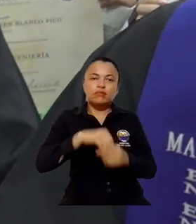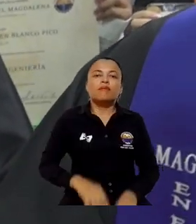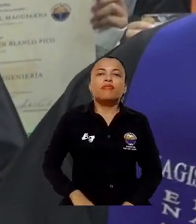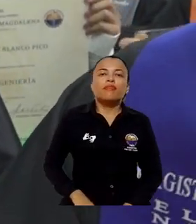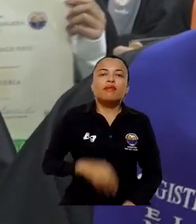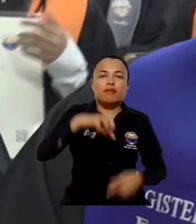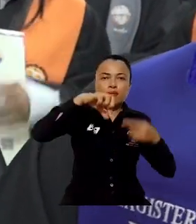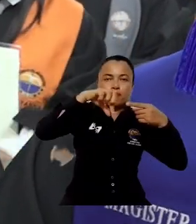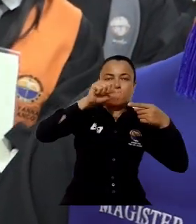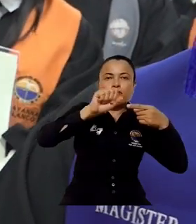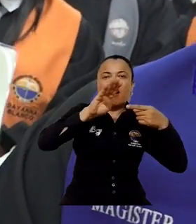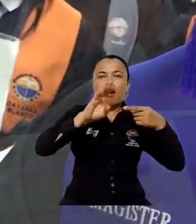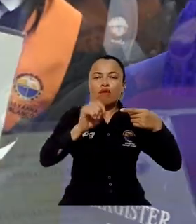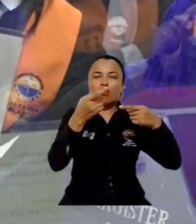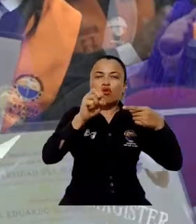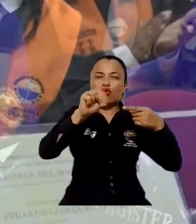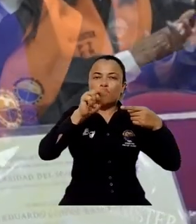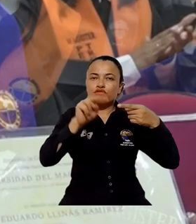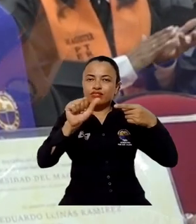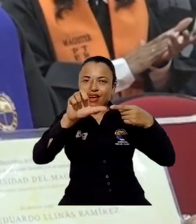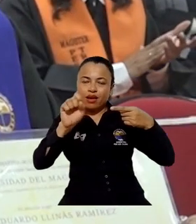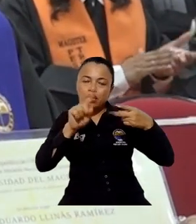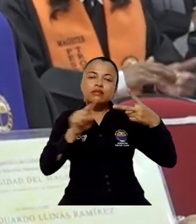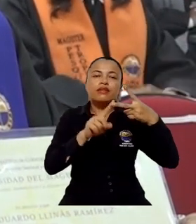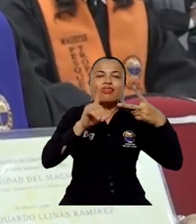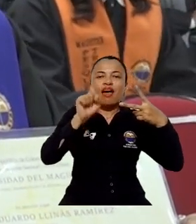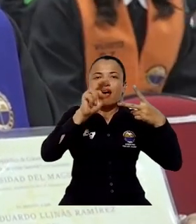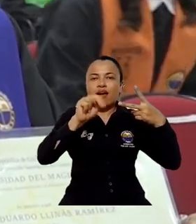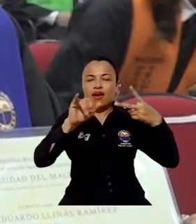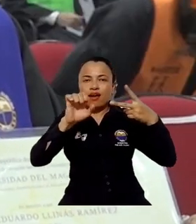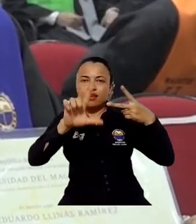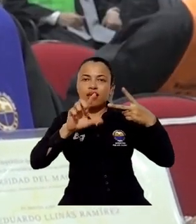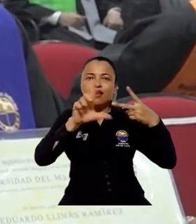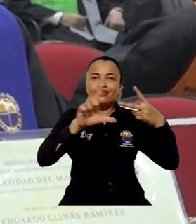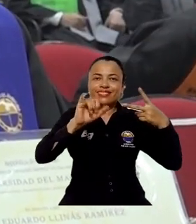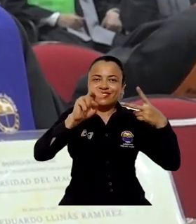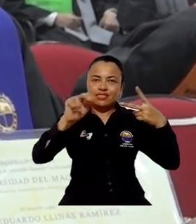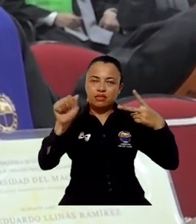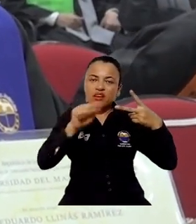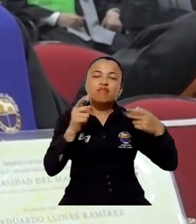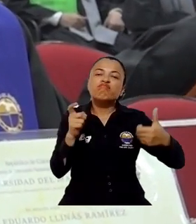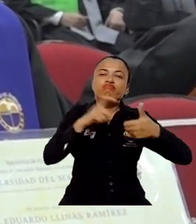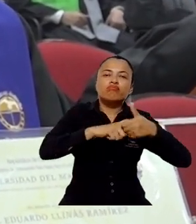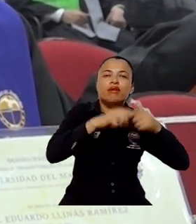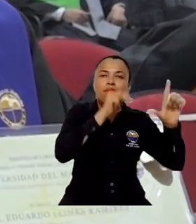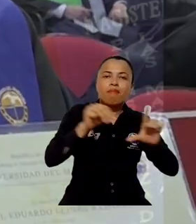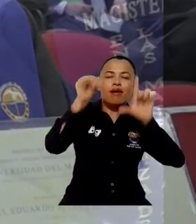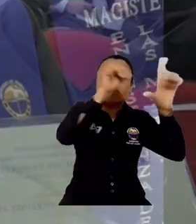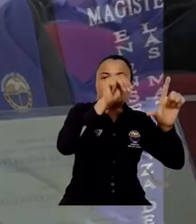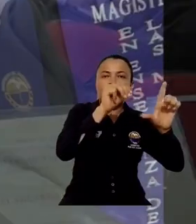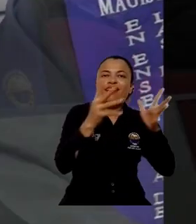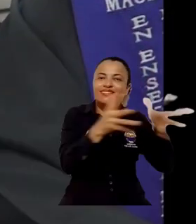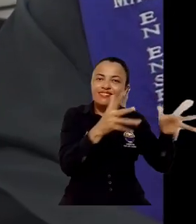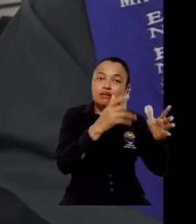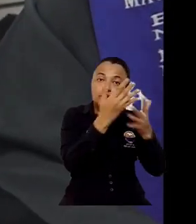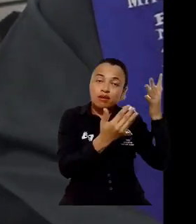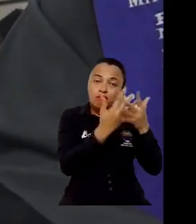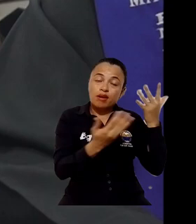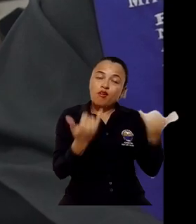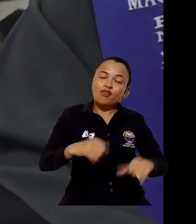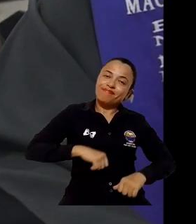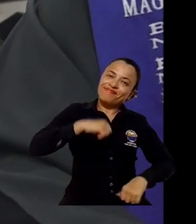dos docentes de esta, Pablo Emilio González Romero y Daniel Ginás Ramírez, quienes cursaron la maestría en enseñanza